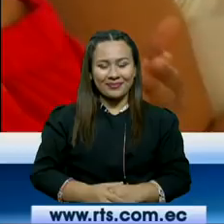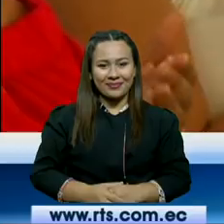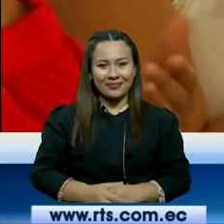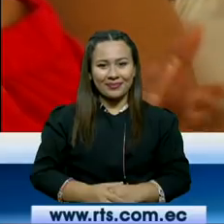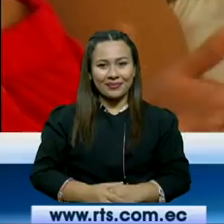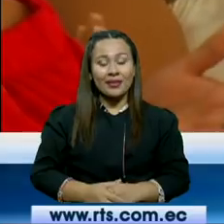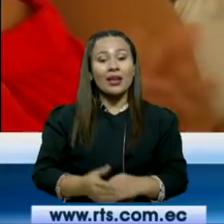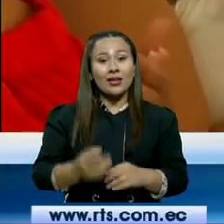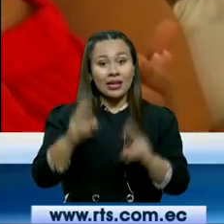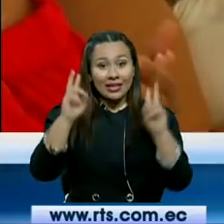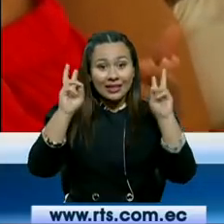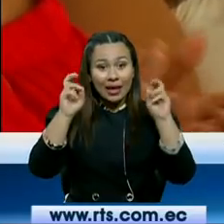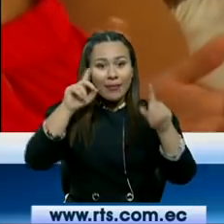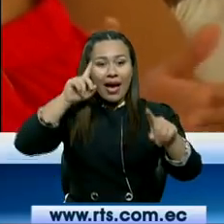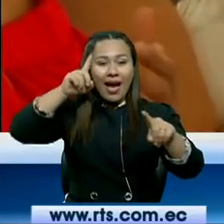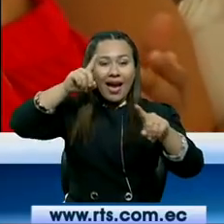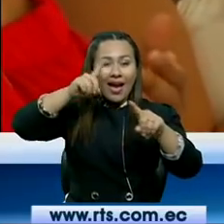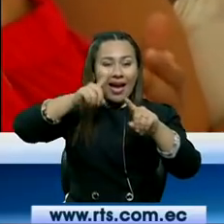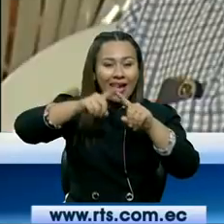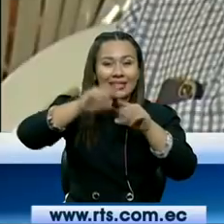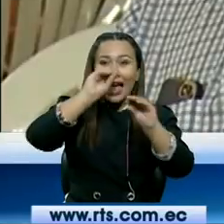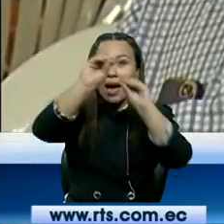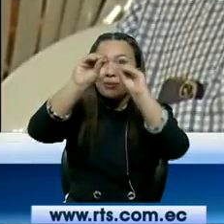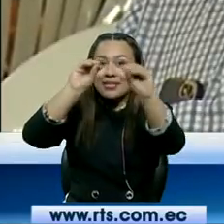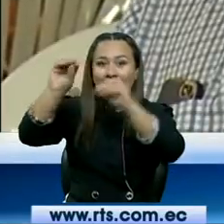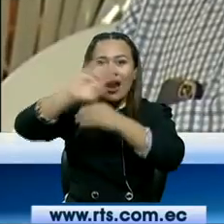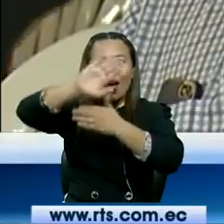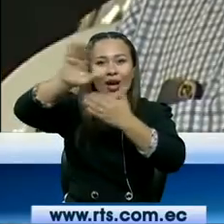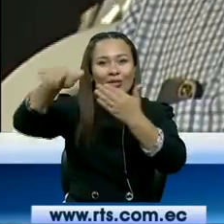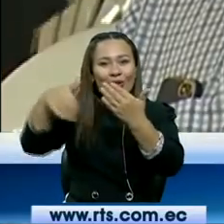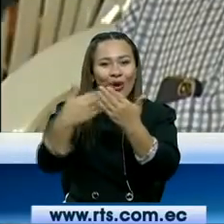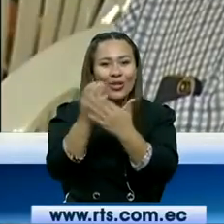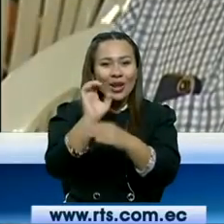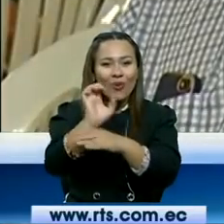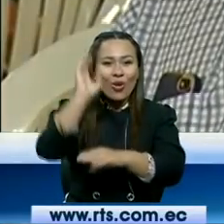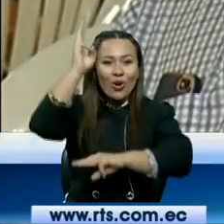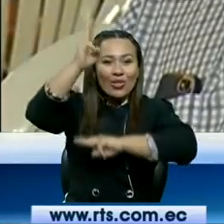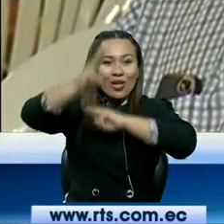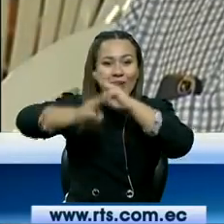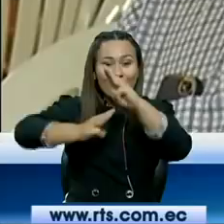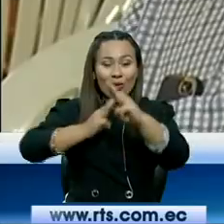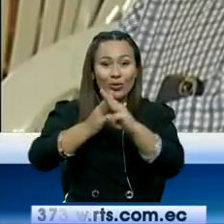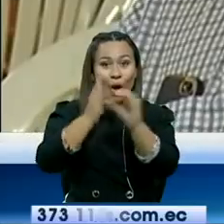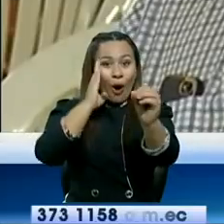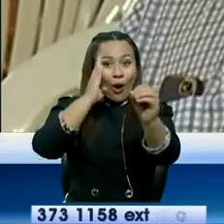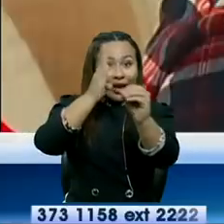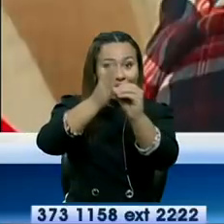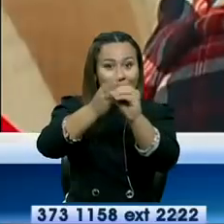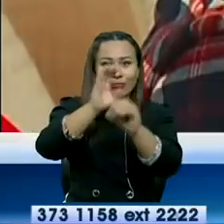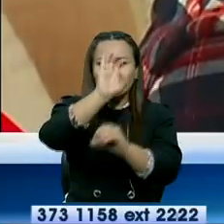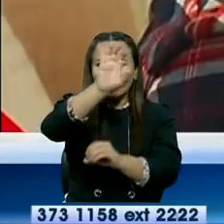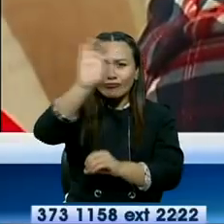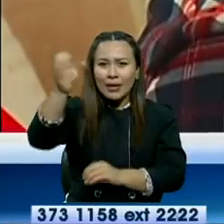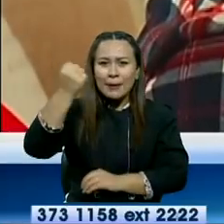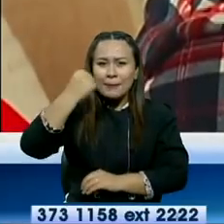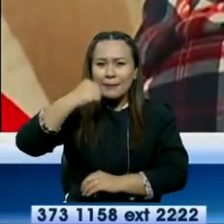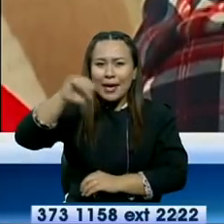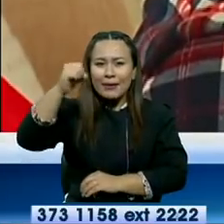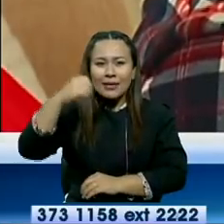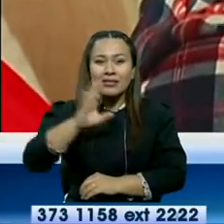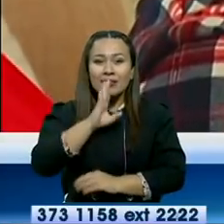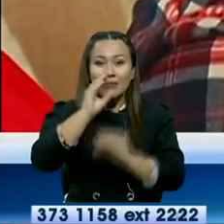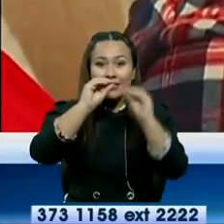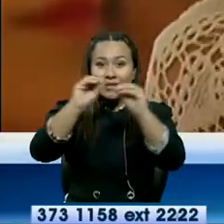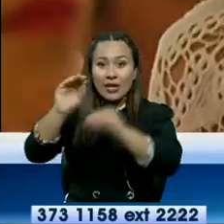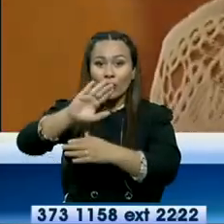sobre todo por llegar hasta el último rincón del Ecuador y, ¿por qué no?, del mundo. Meta que diariamente es cumplida y que seguiremos comprometidos